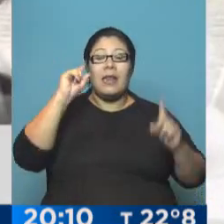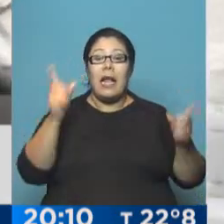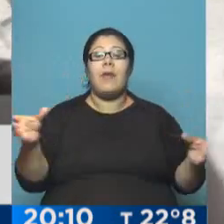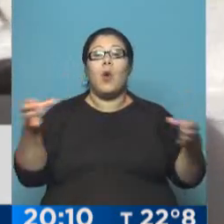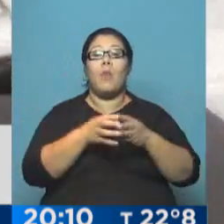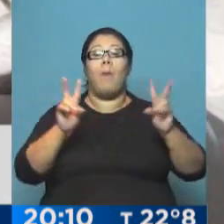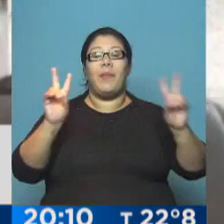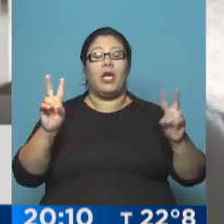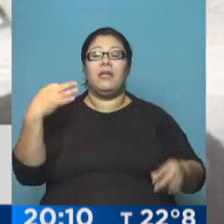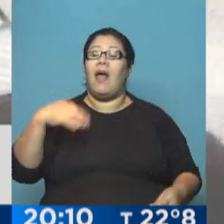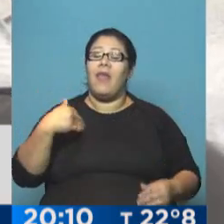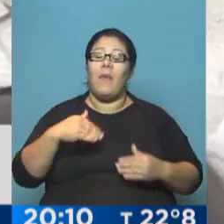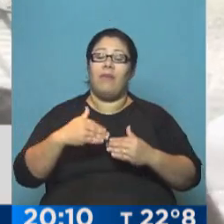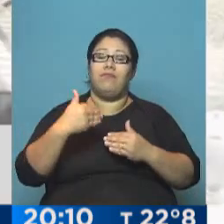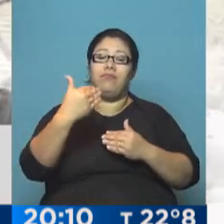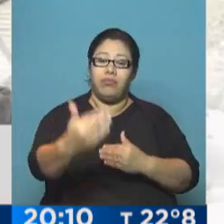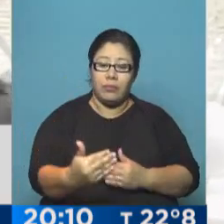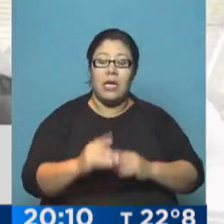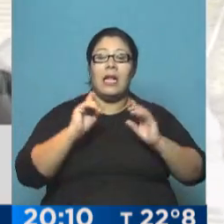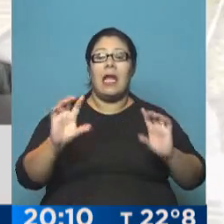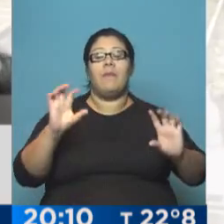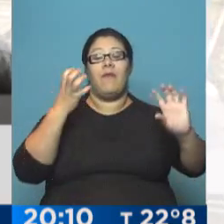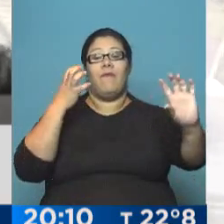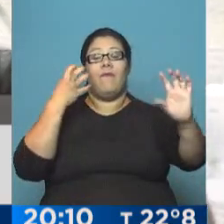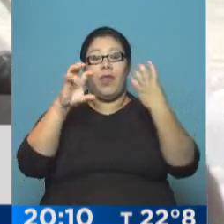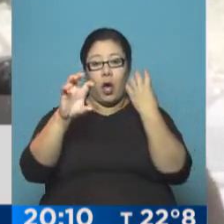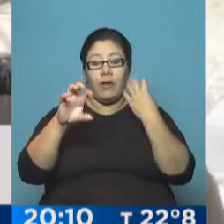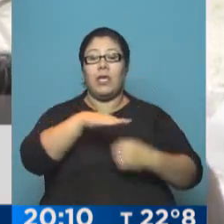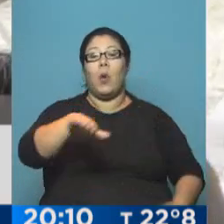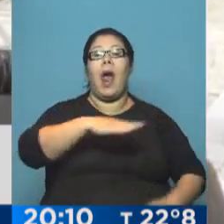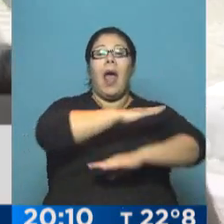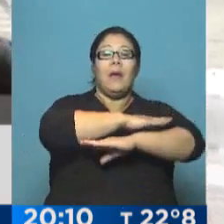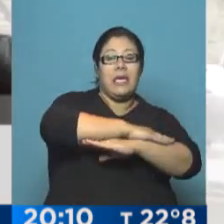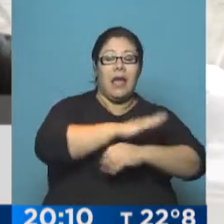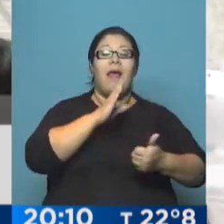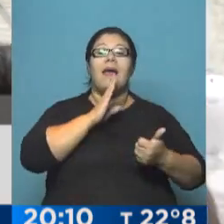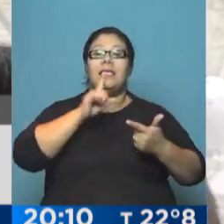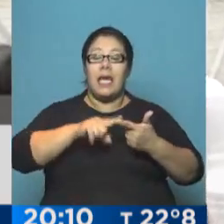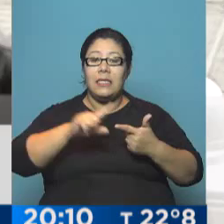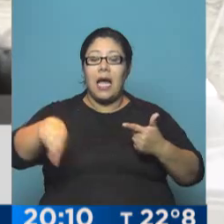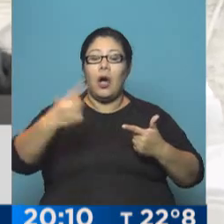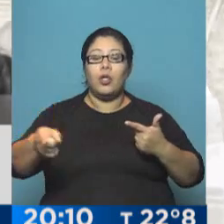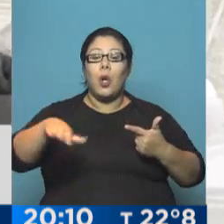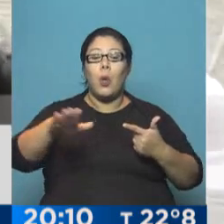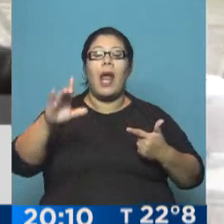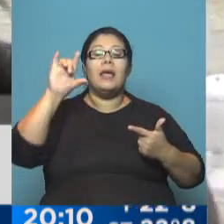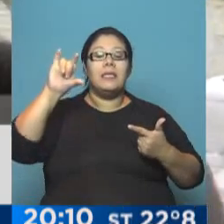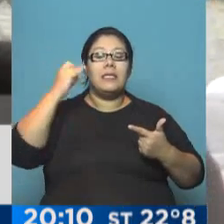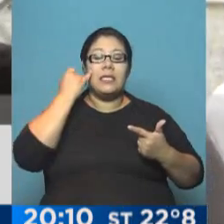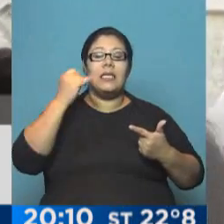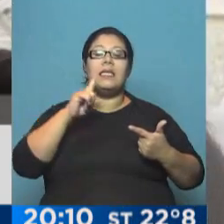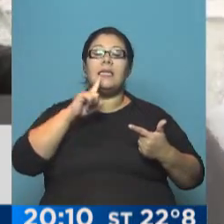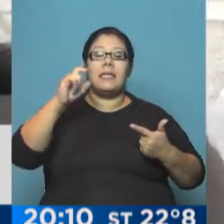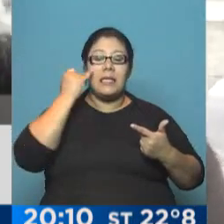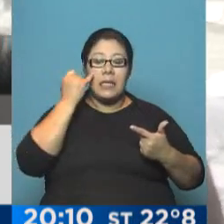años. Además, mantuvo videoconferencias con los distritos bonaerenses de Avellaneda, Ezeiza y Citibel, donde se inauguraron otras